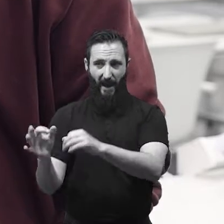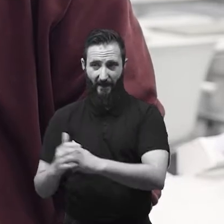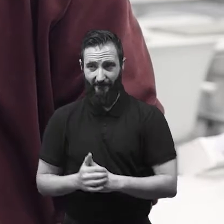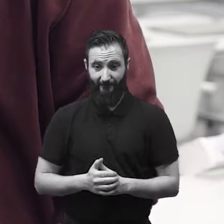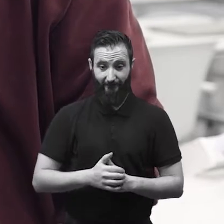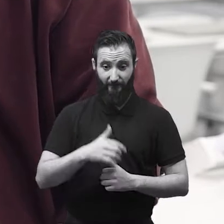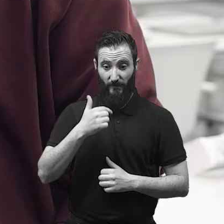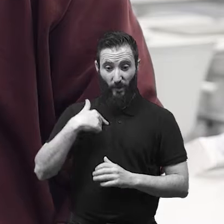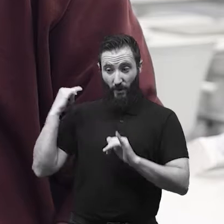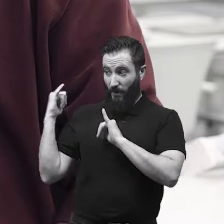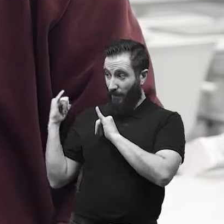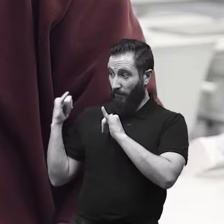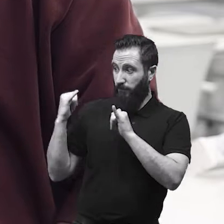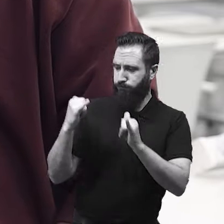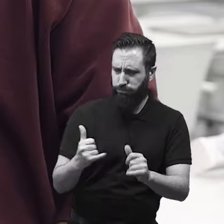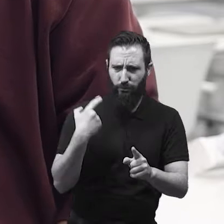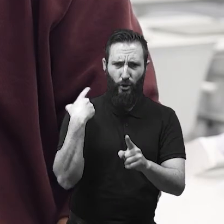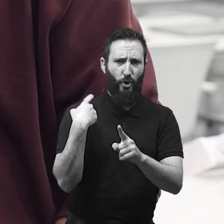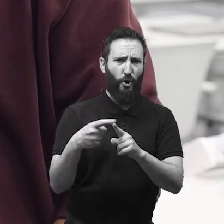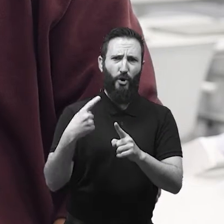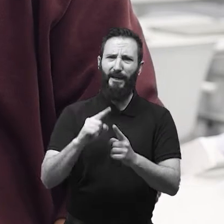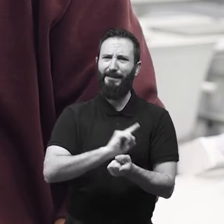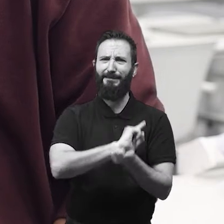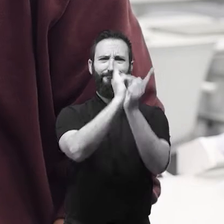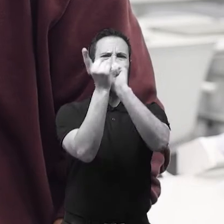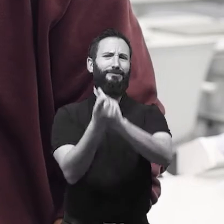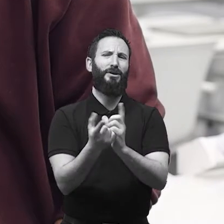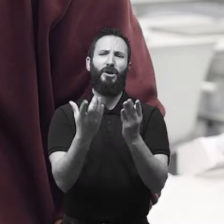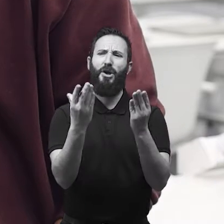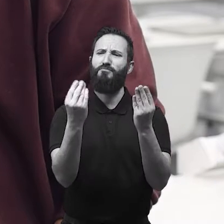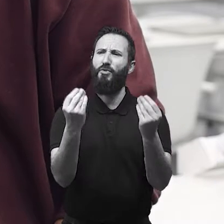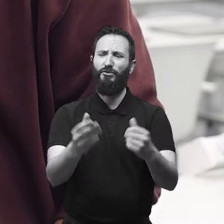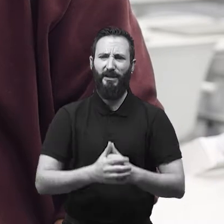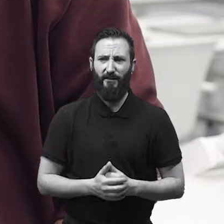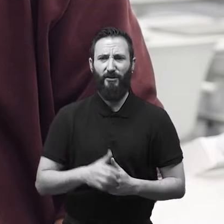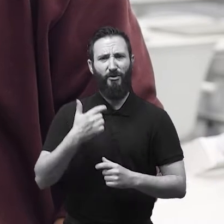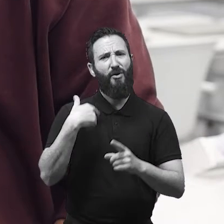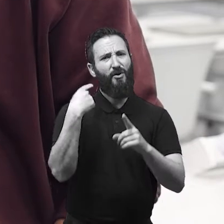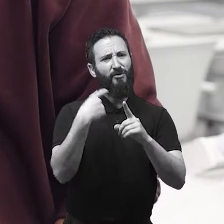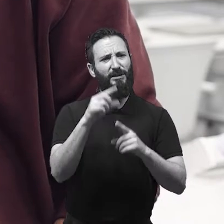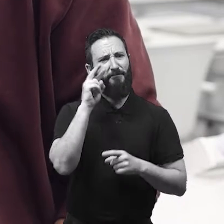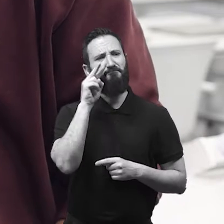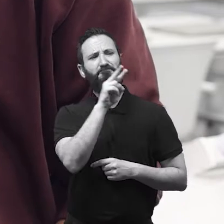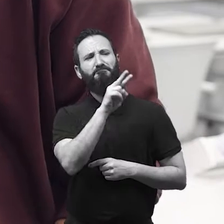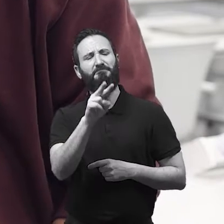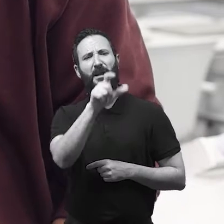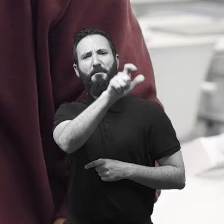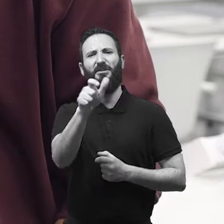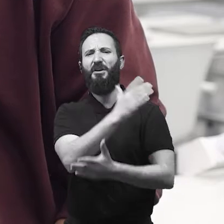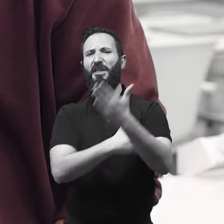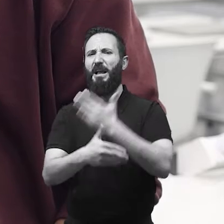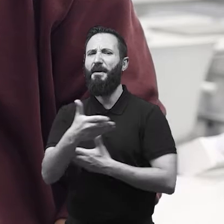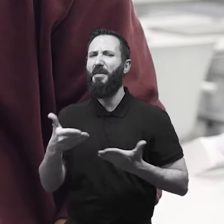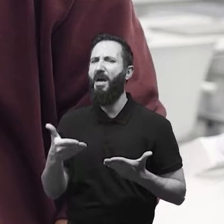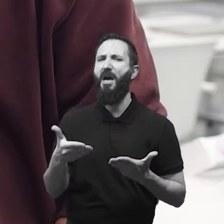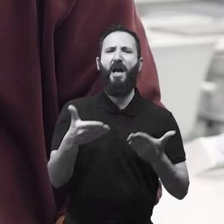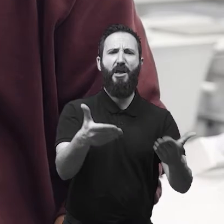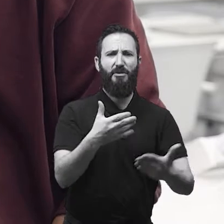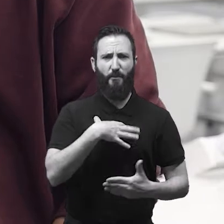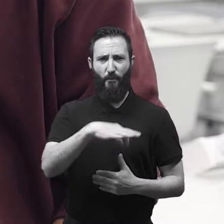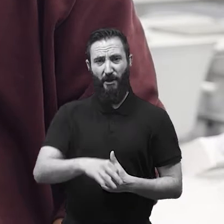que llegué aquí, veo muchas cosas que pueden ayudar a personas